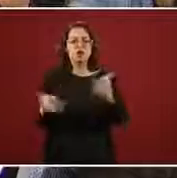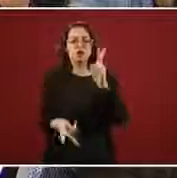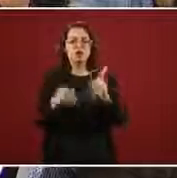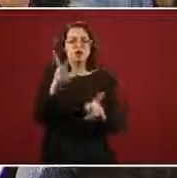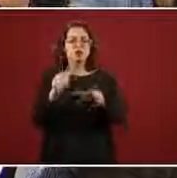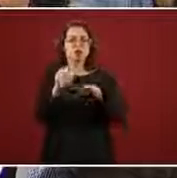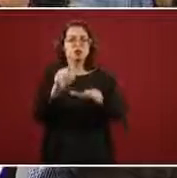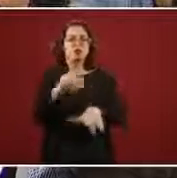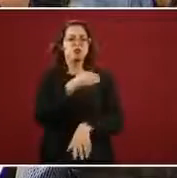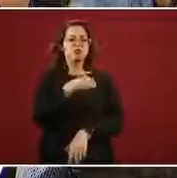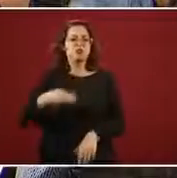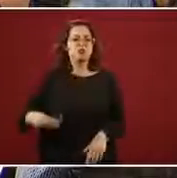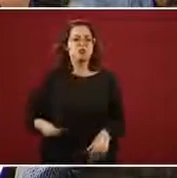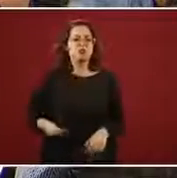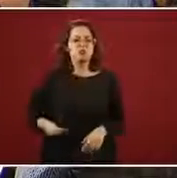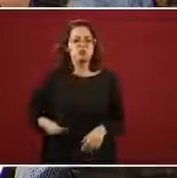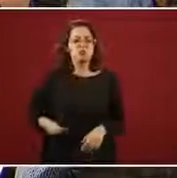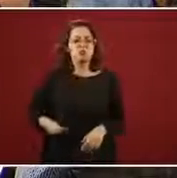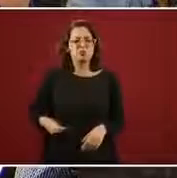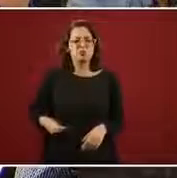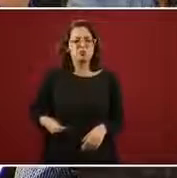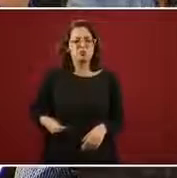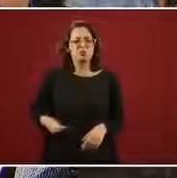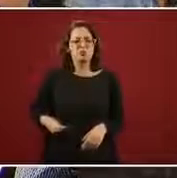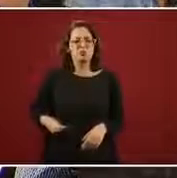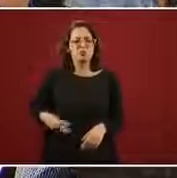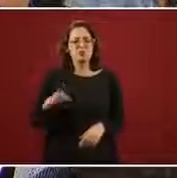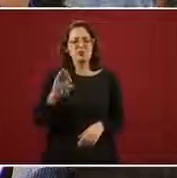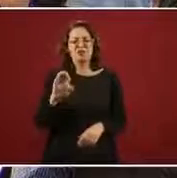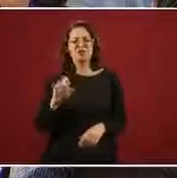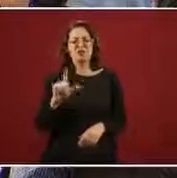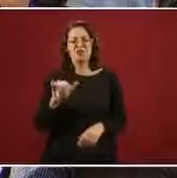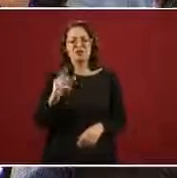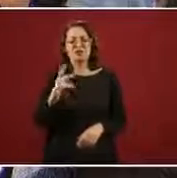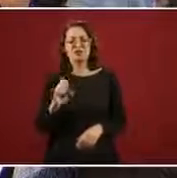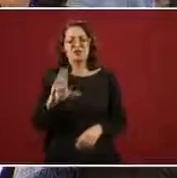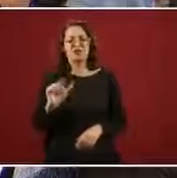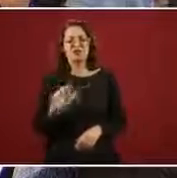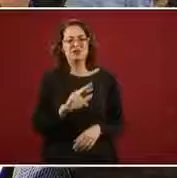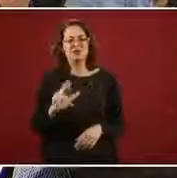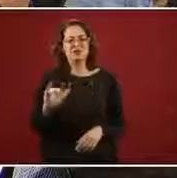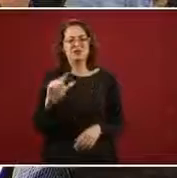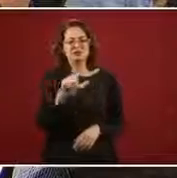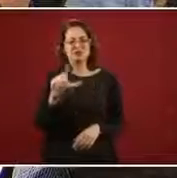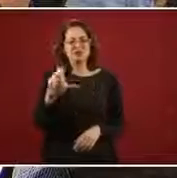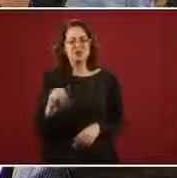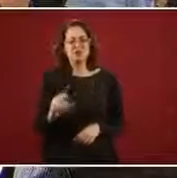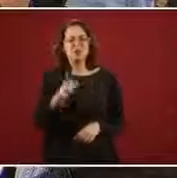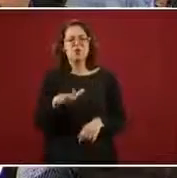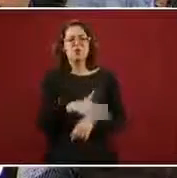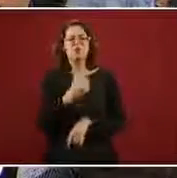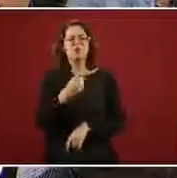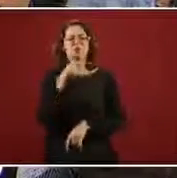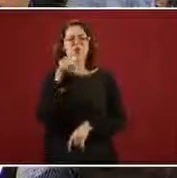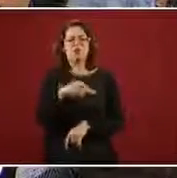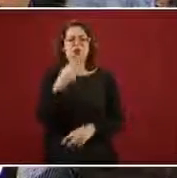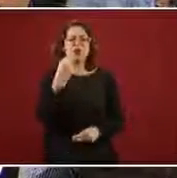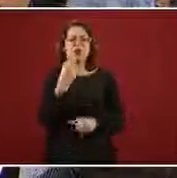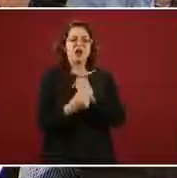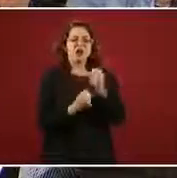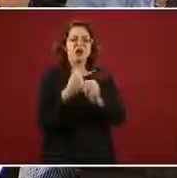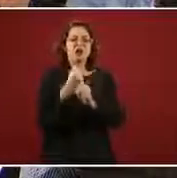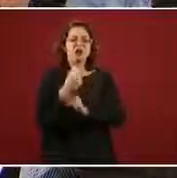al municipio de Felipe Carrillo Puerto, porque ellos muchos años se